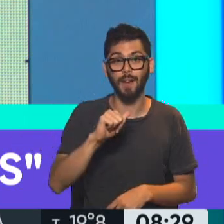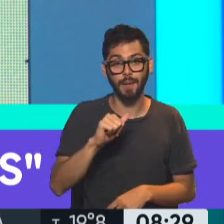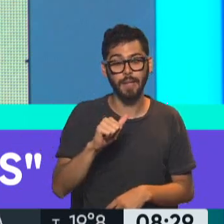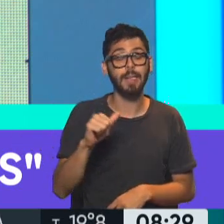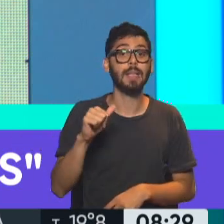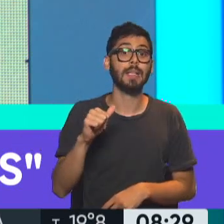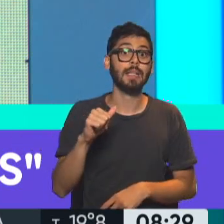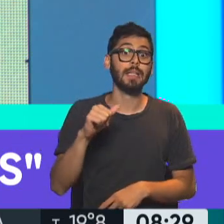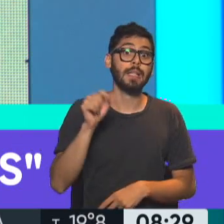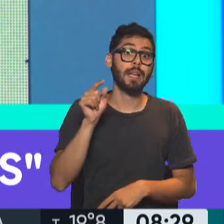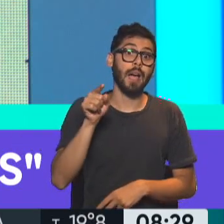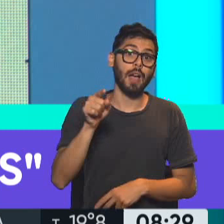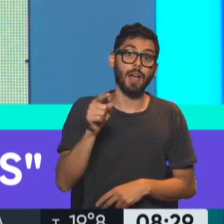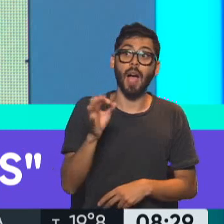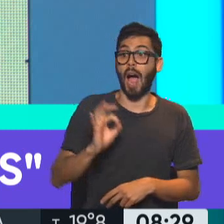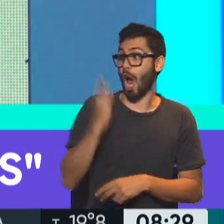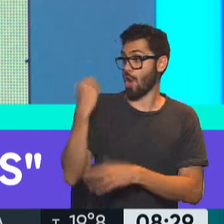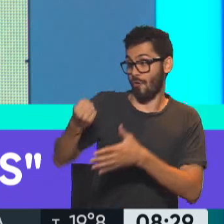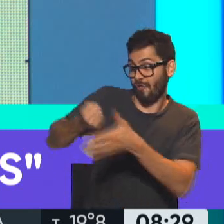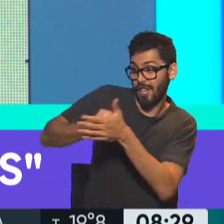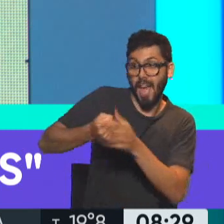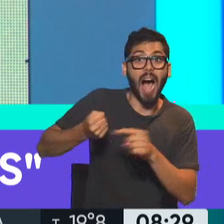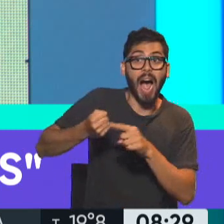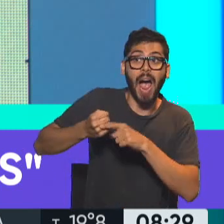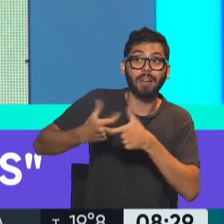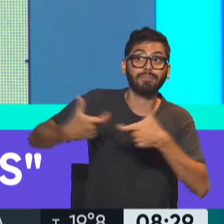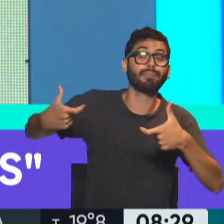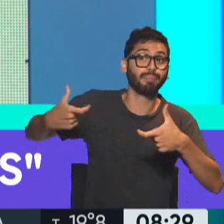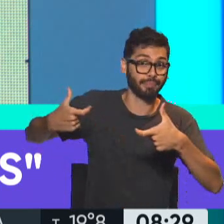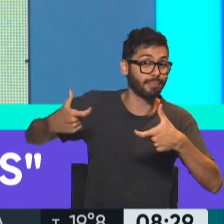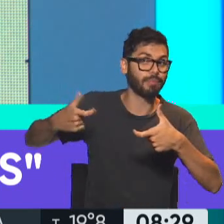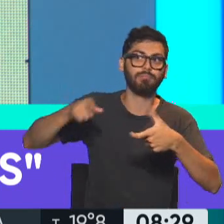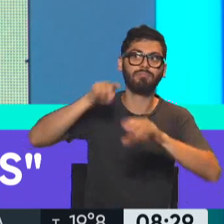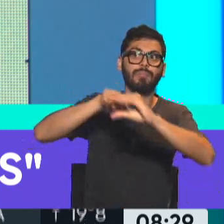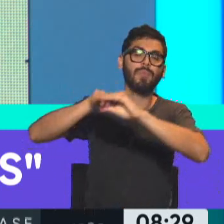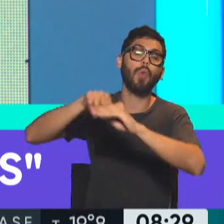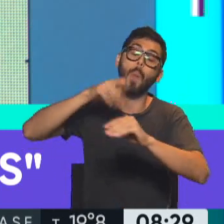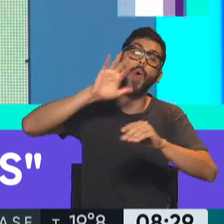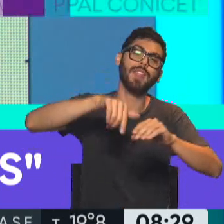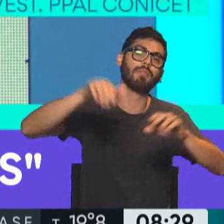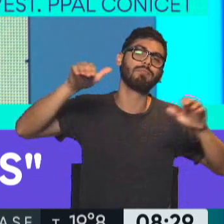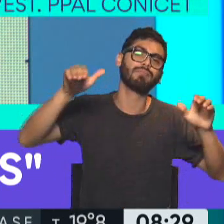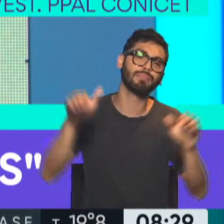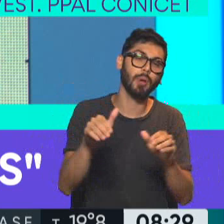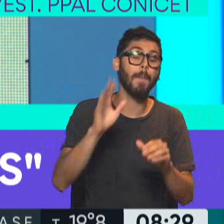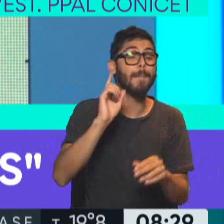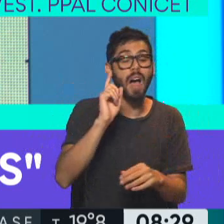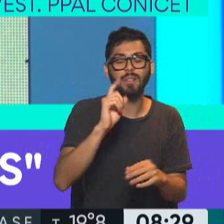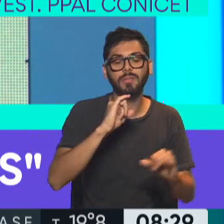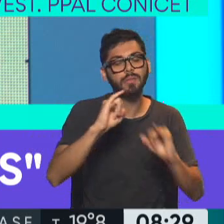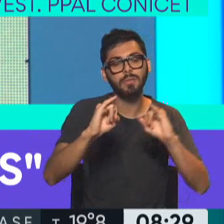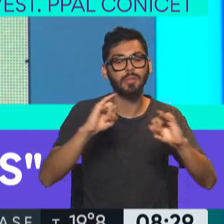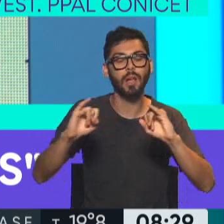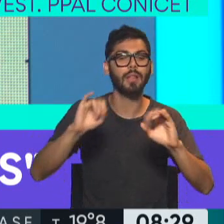la consecuencia del pico de fin de año, por lo cual esperemos que empiece a descender. Y nuevamente el llamado de atención para todo lo que es